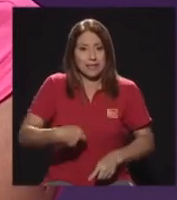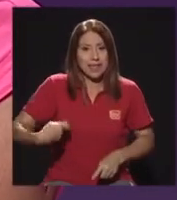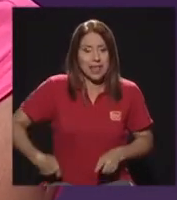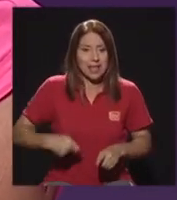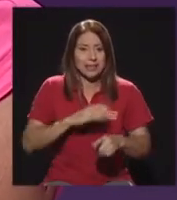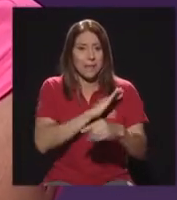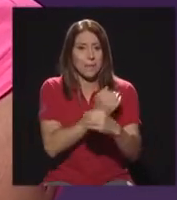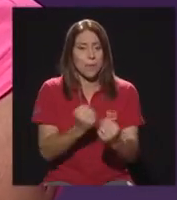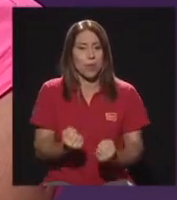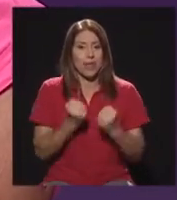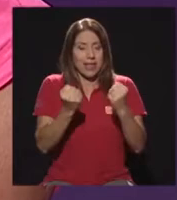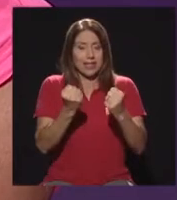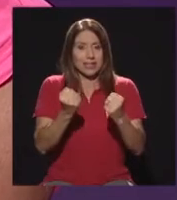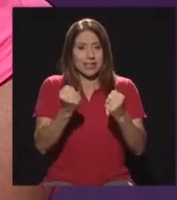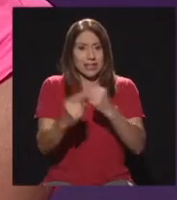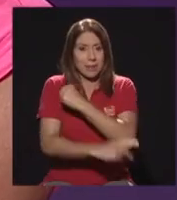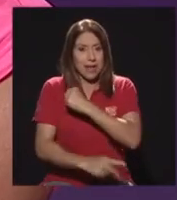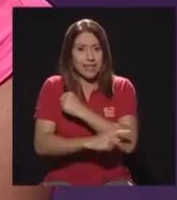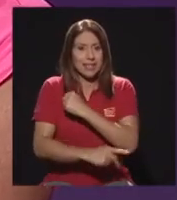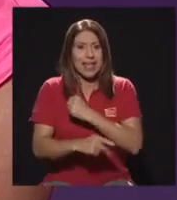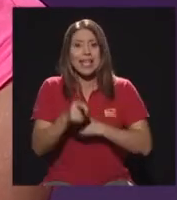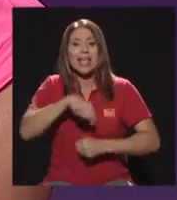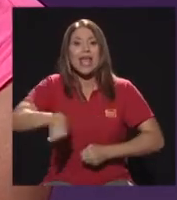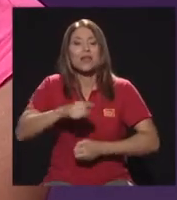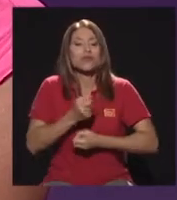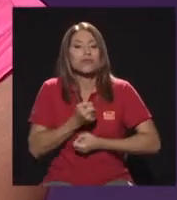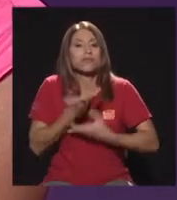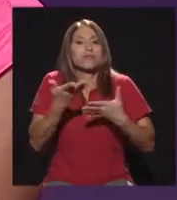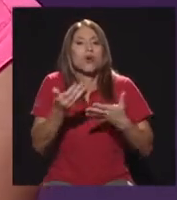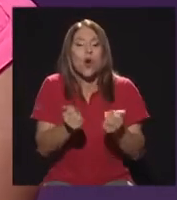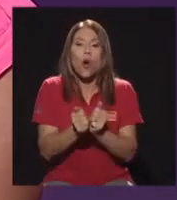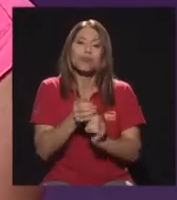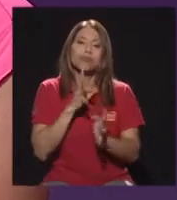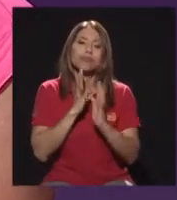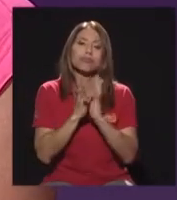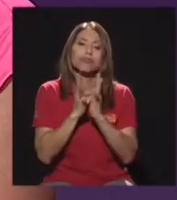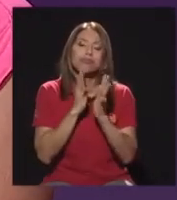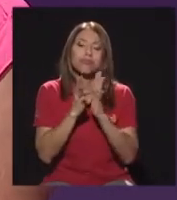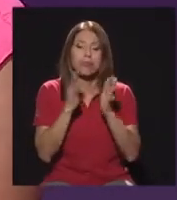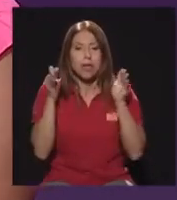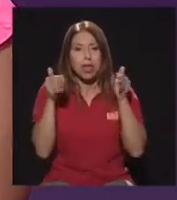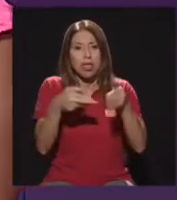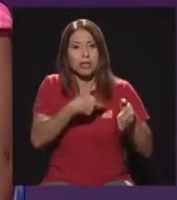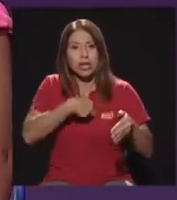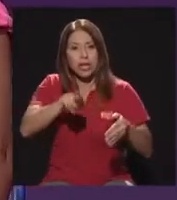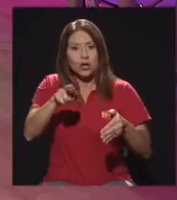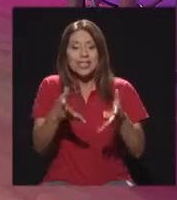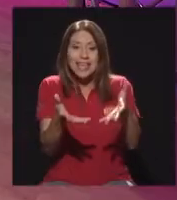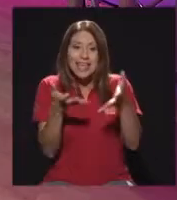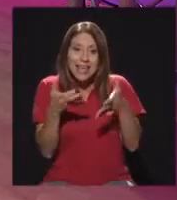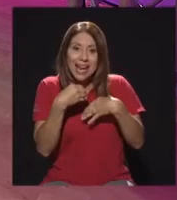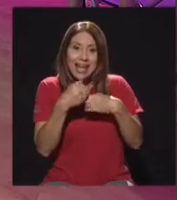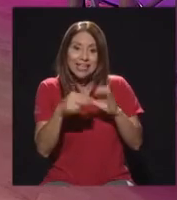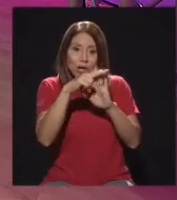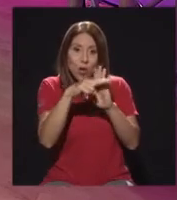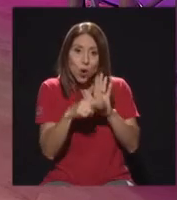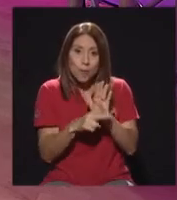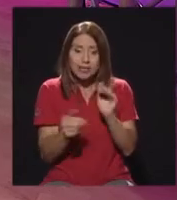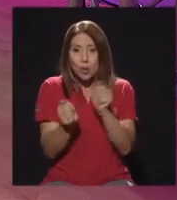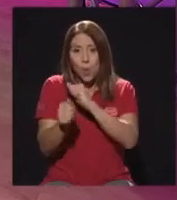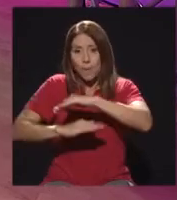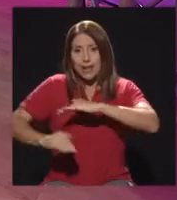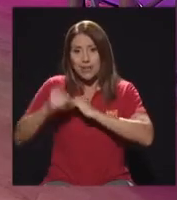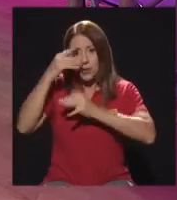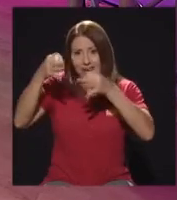estrictamente religiosos y pretenden que normar desde una creencia estamos en